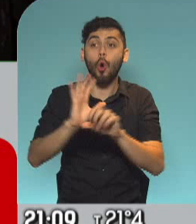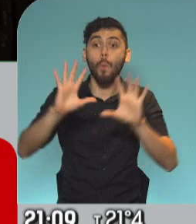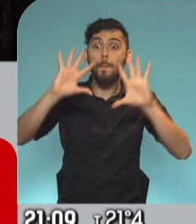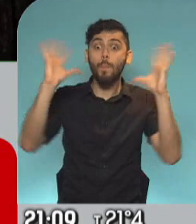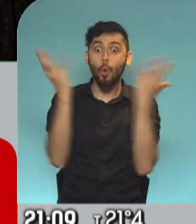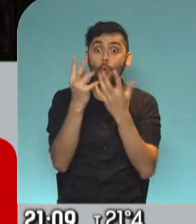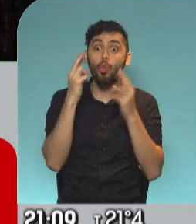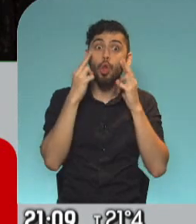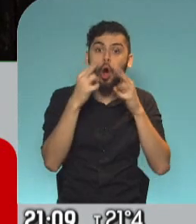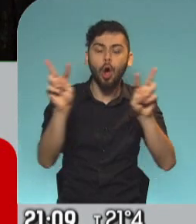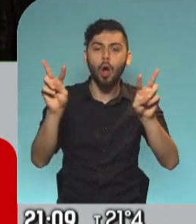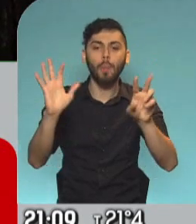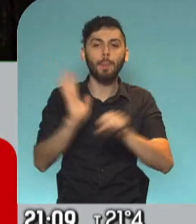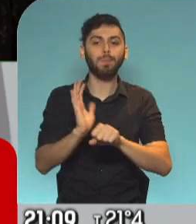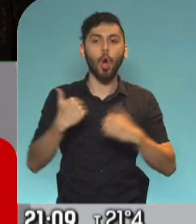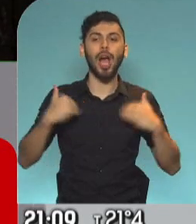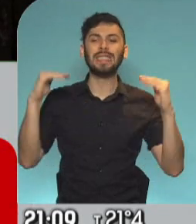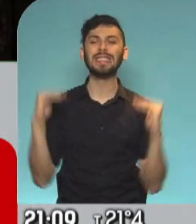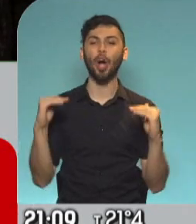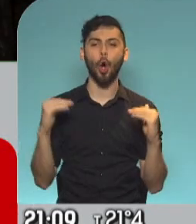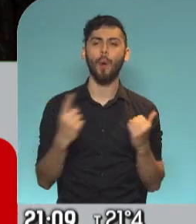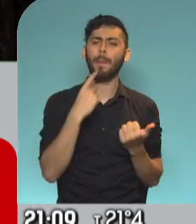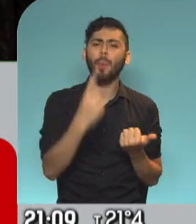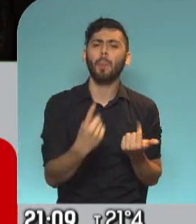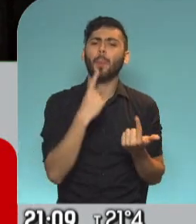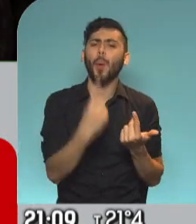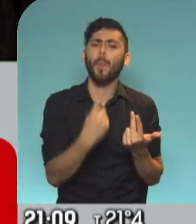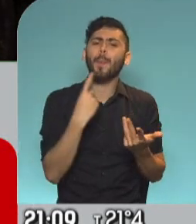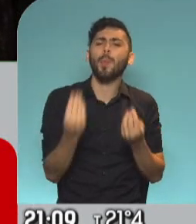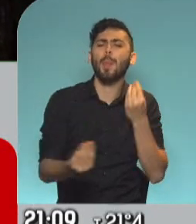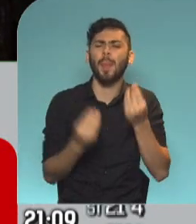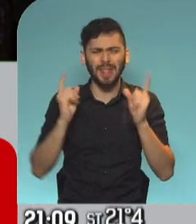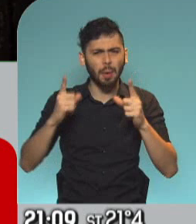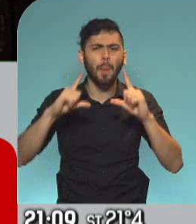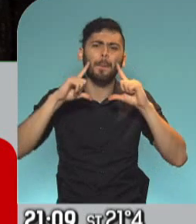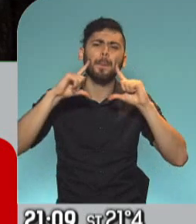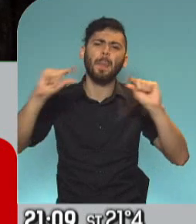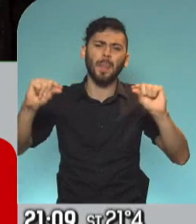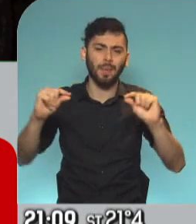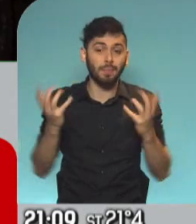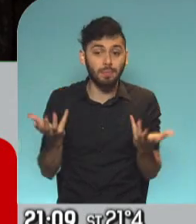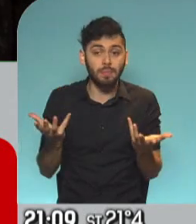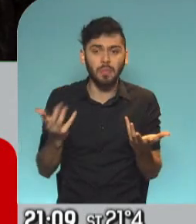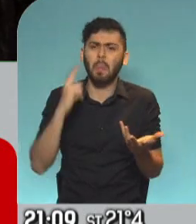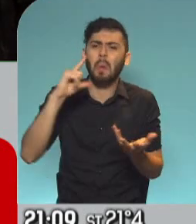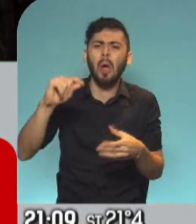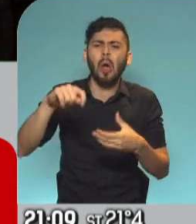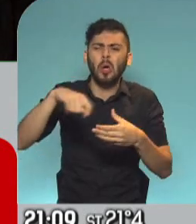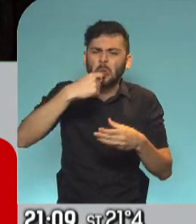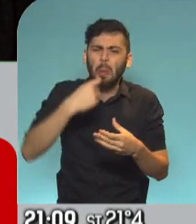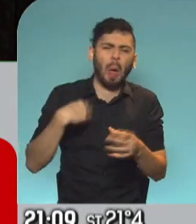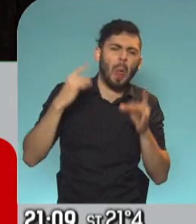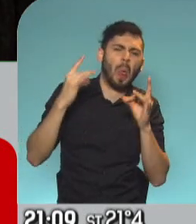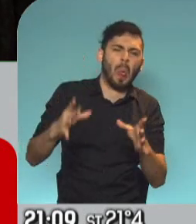de chico, cuestionarlo, preguntar una y otra vez y protestar, ¿por qué no?, por la sopa y por todo lo que ha de